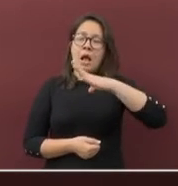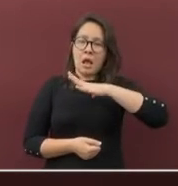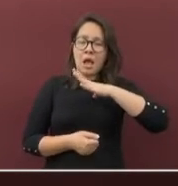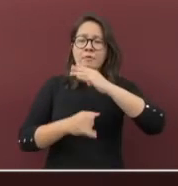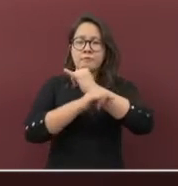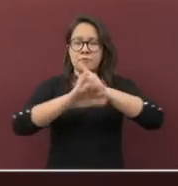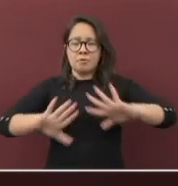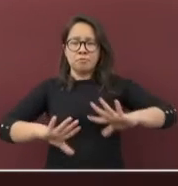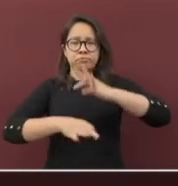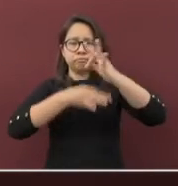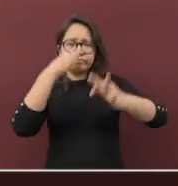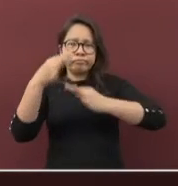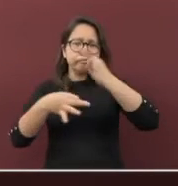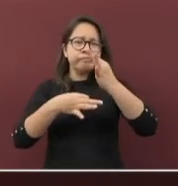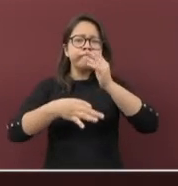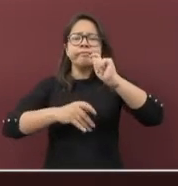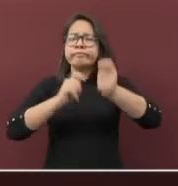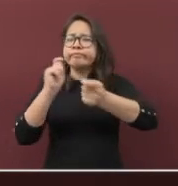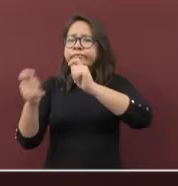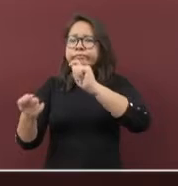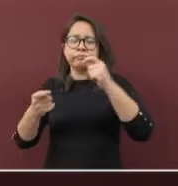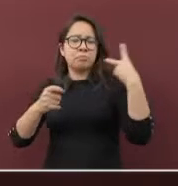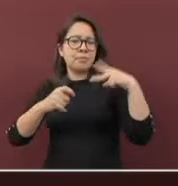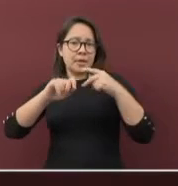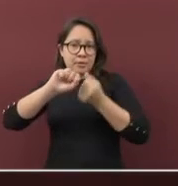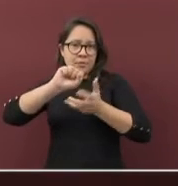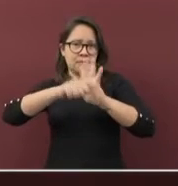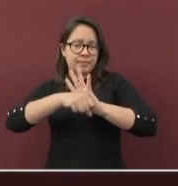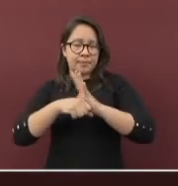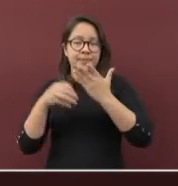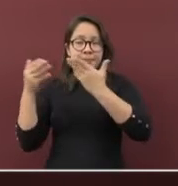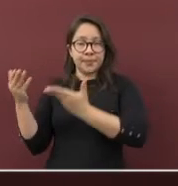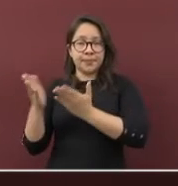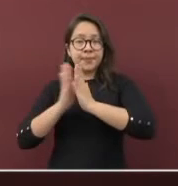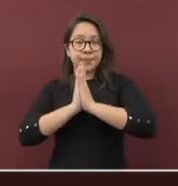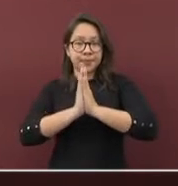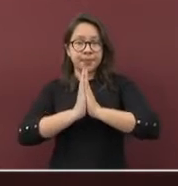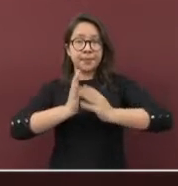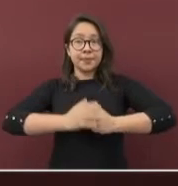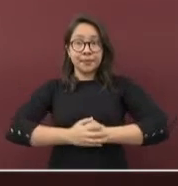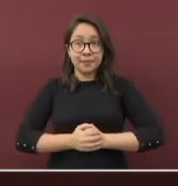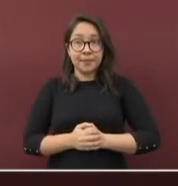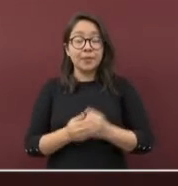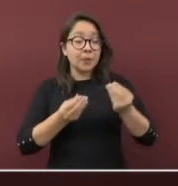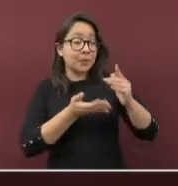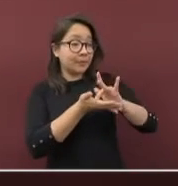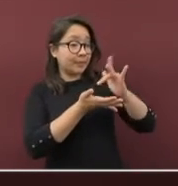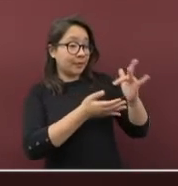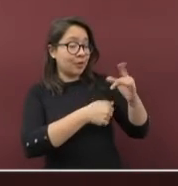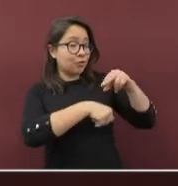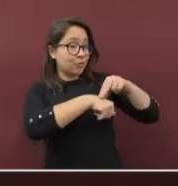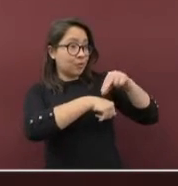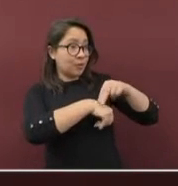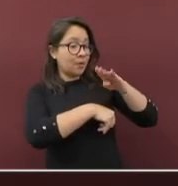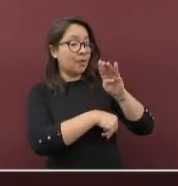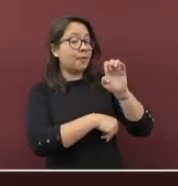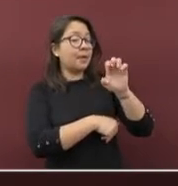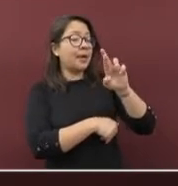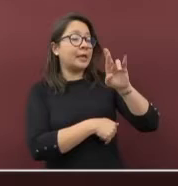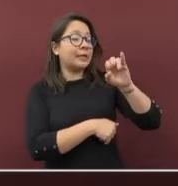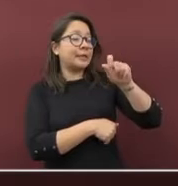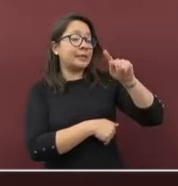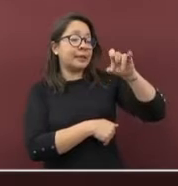epidemiológica relevante en la entidad adelante doctora dulce por favor gracias doctor beristáin es un gusto